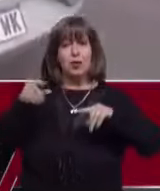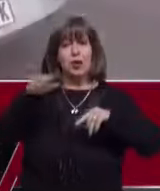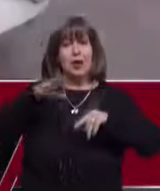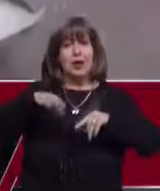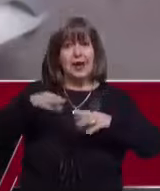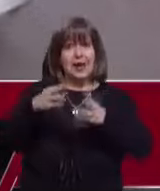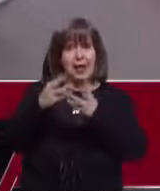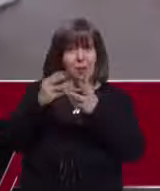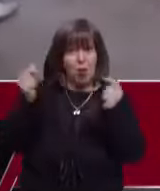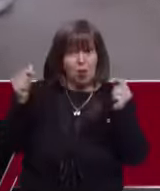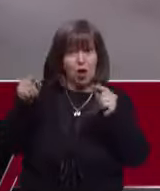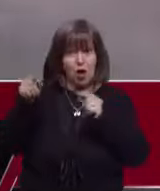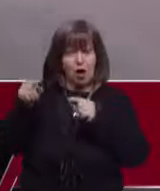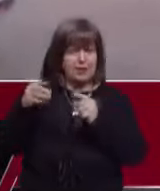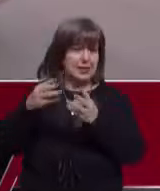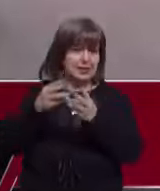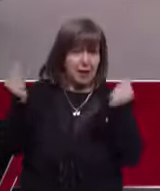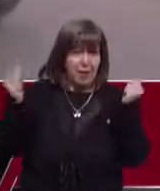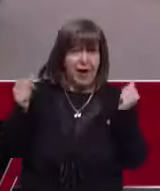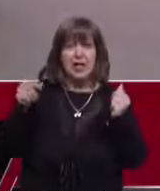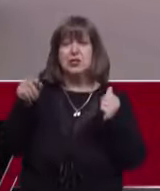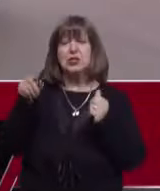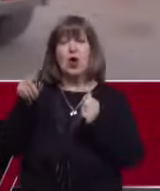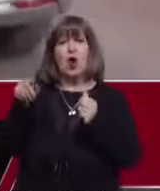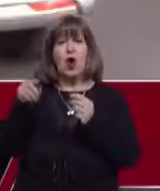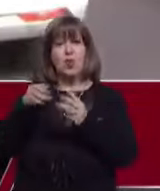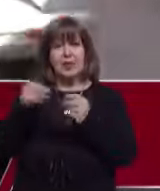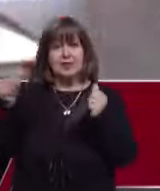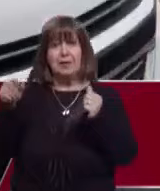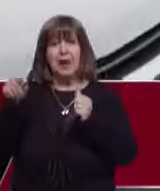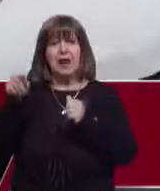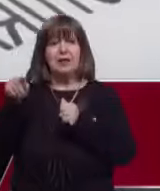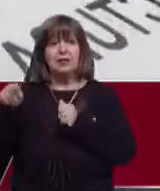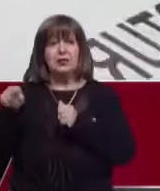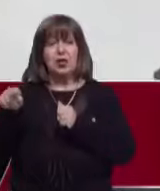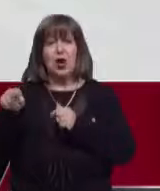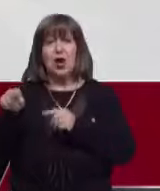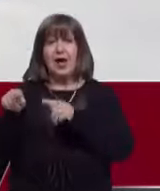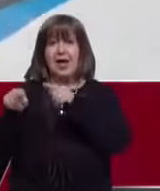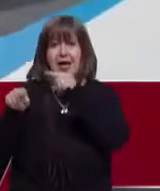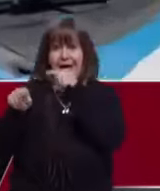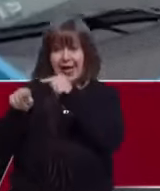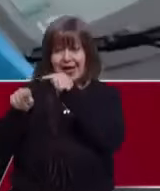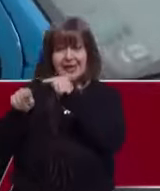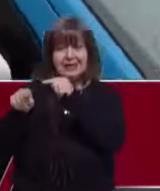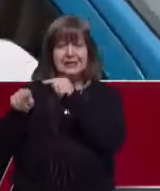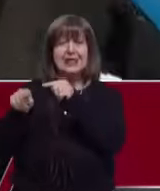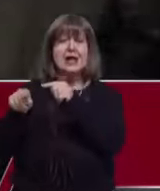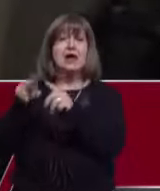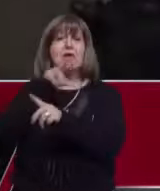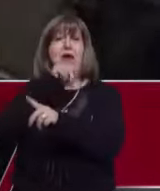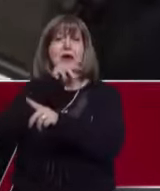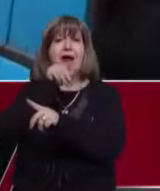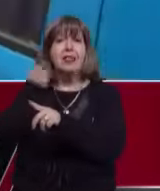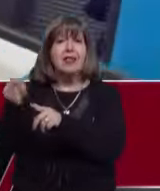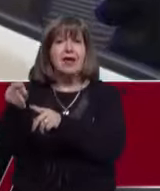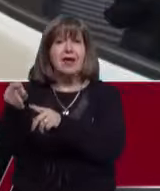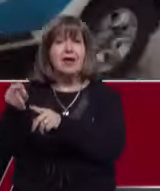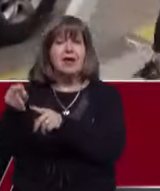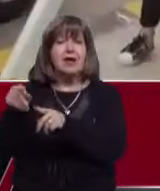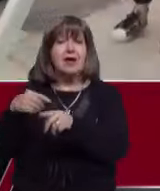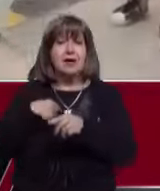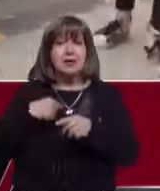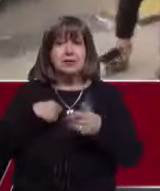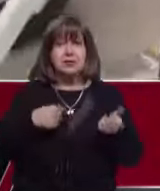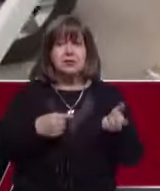declaración del comisario yo estuve cara a cara con el comisario a mí el comisario me amenazó me dijo no se te ocurra firmarme no vas a sacar esto al aire le dije no en vivo